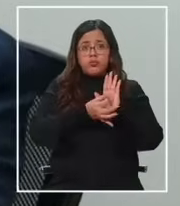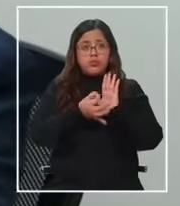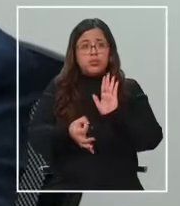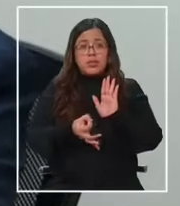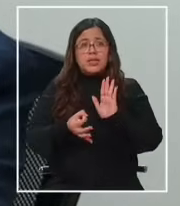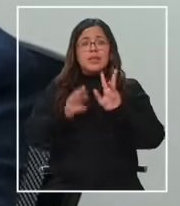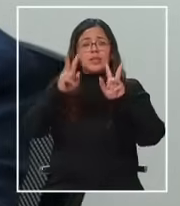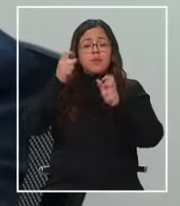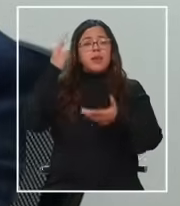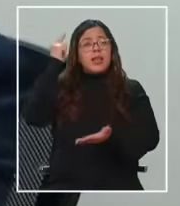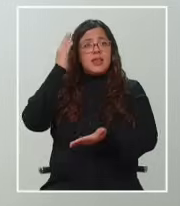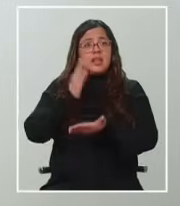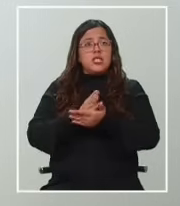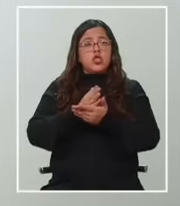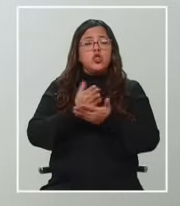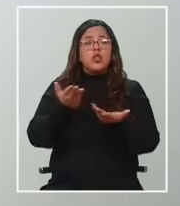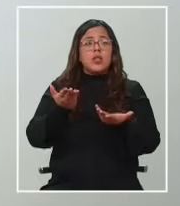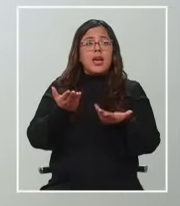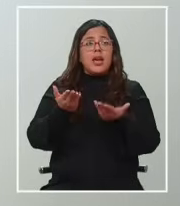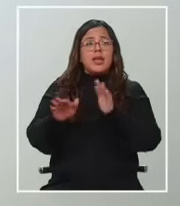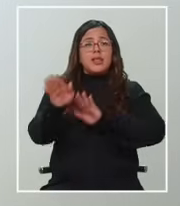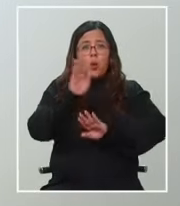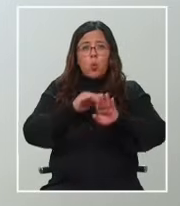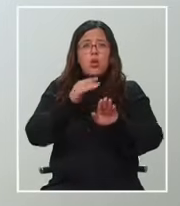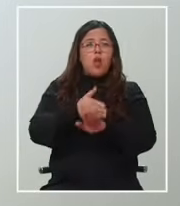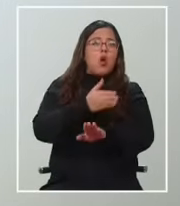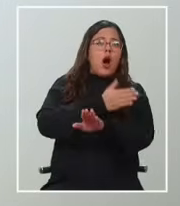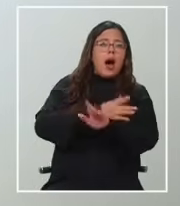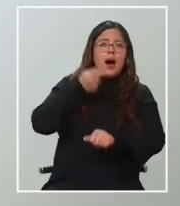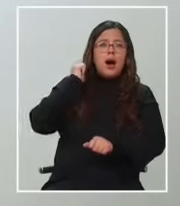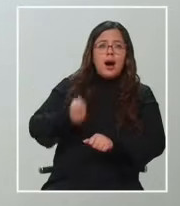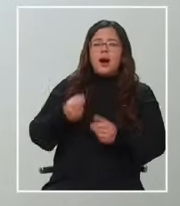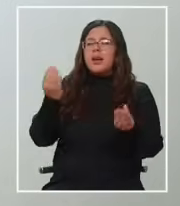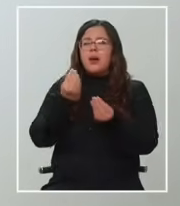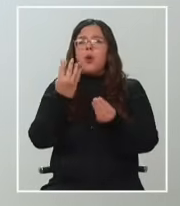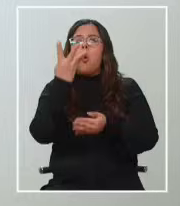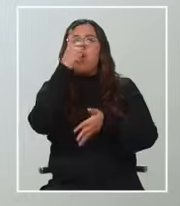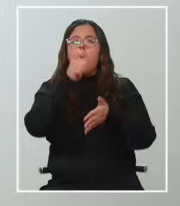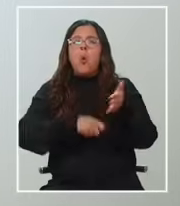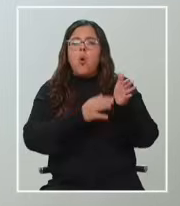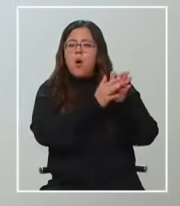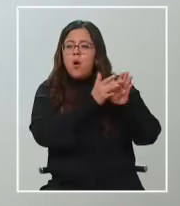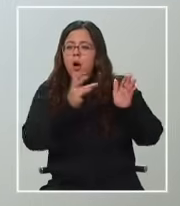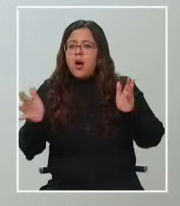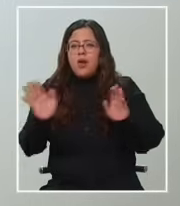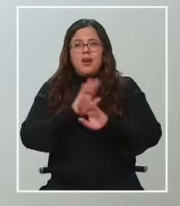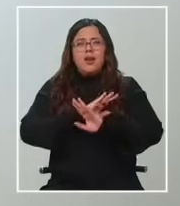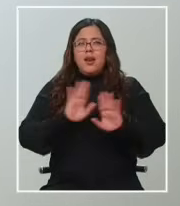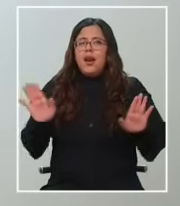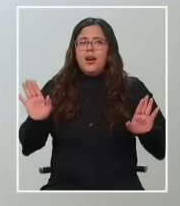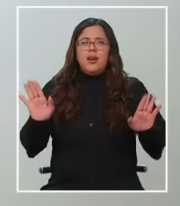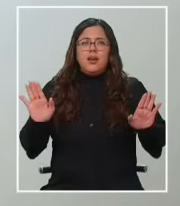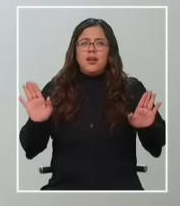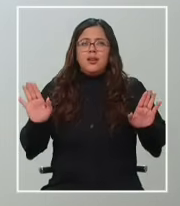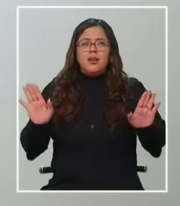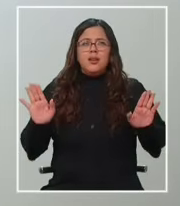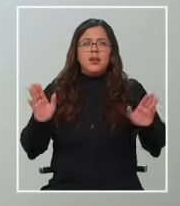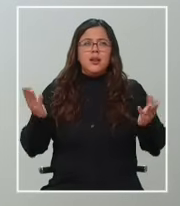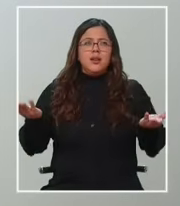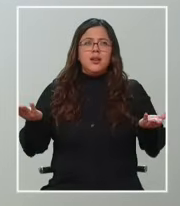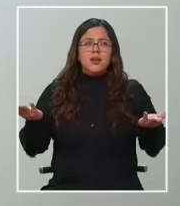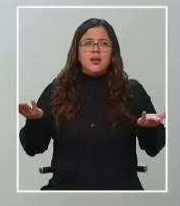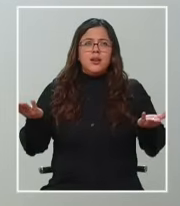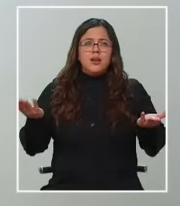cautelares anteriores a la formalización. ¿Qué pasó en estos 4 meses que nadie ni nada logra